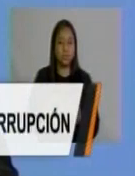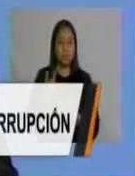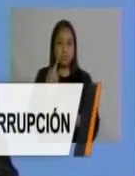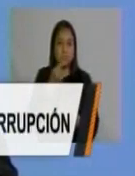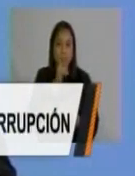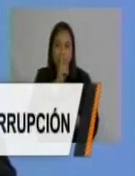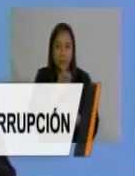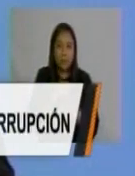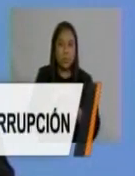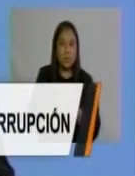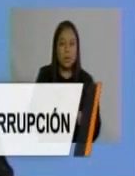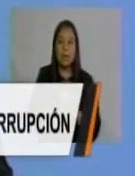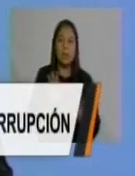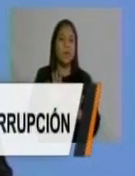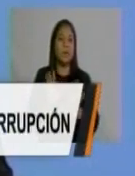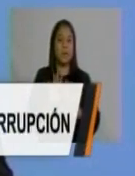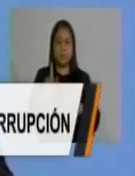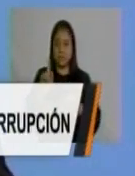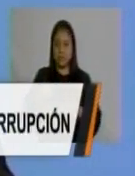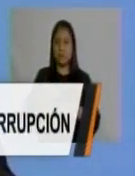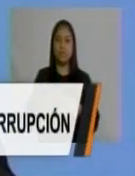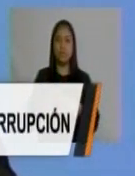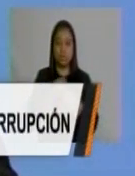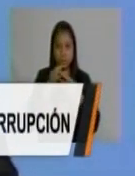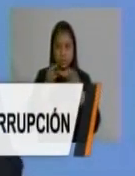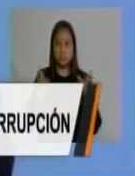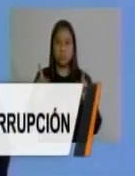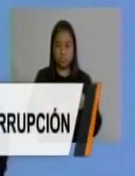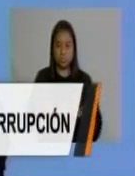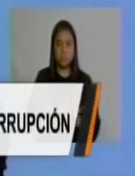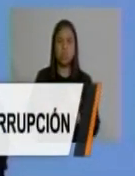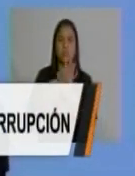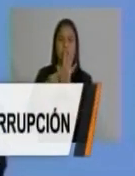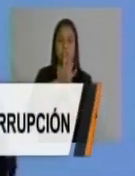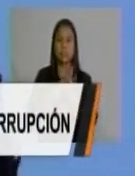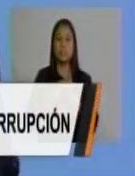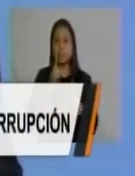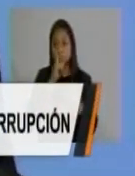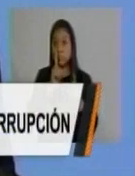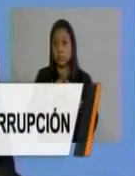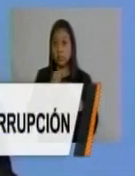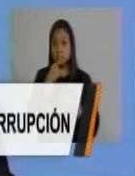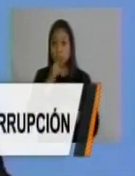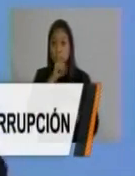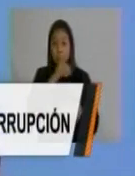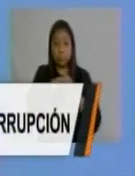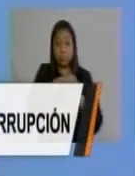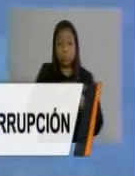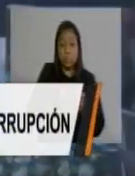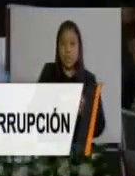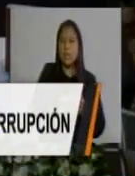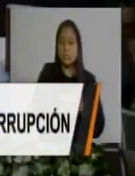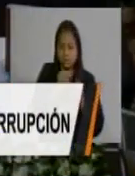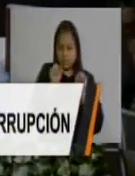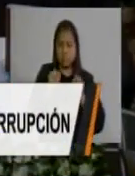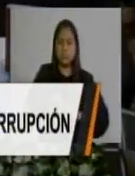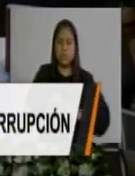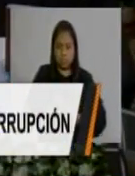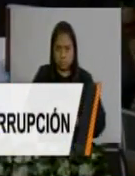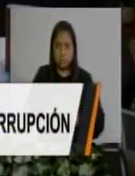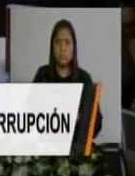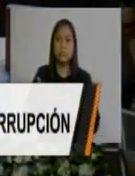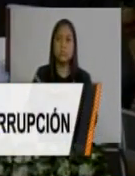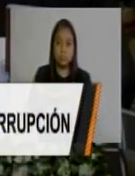discrecionalidad por parte de los funcionarios públicos. Restando la discrecionalidad, se puede hacer que